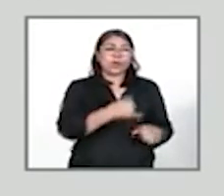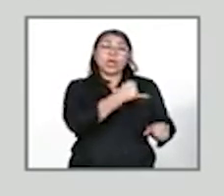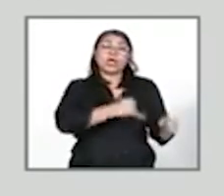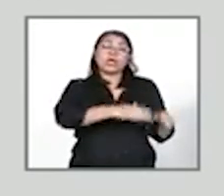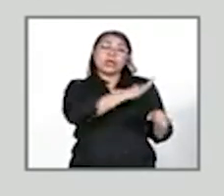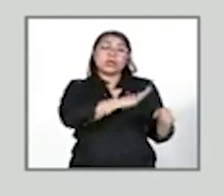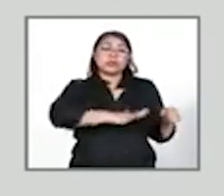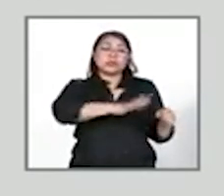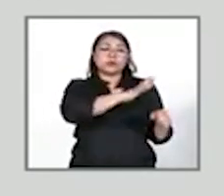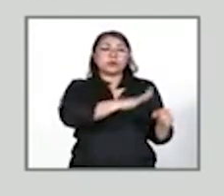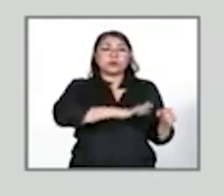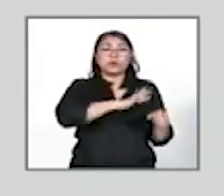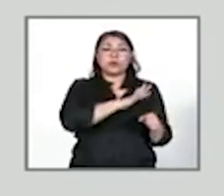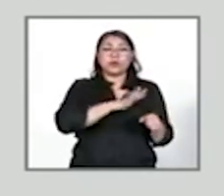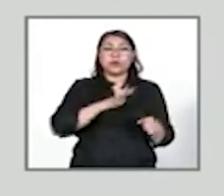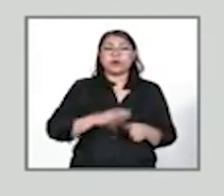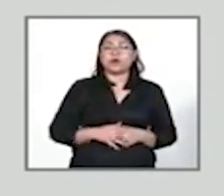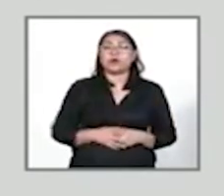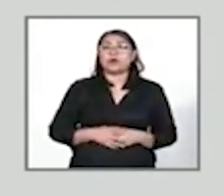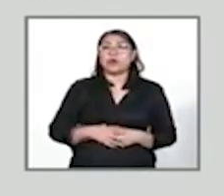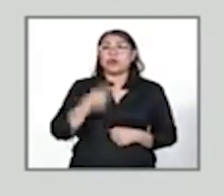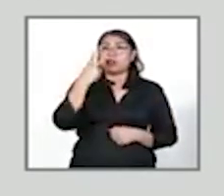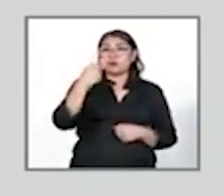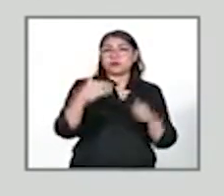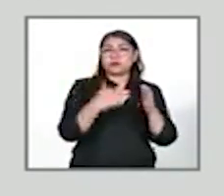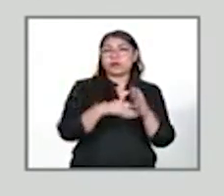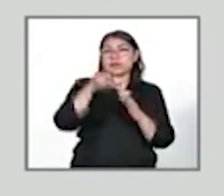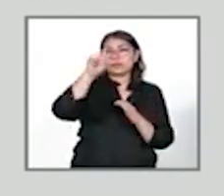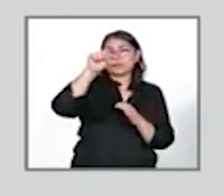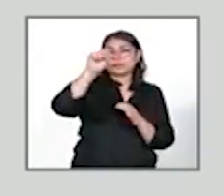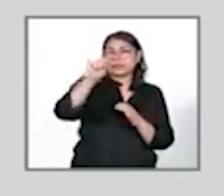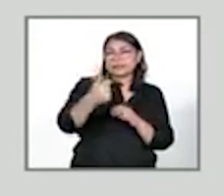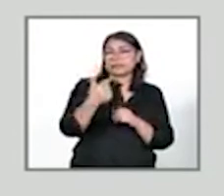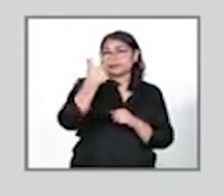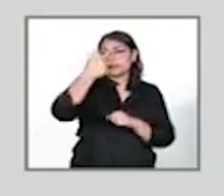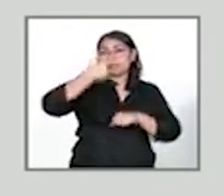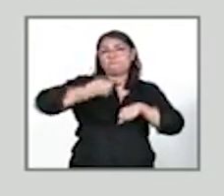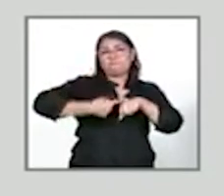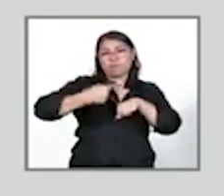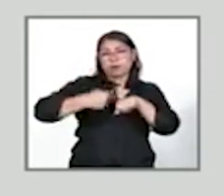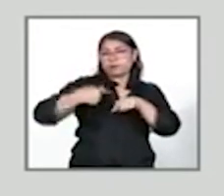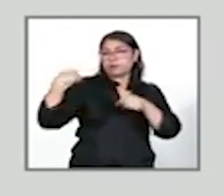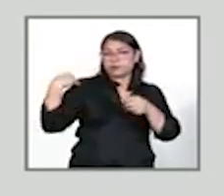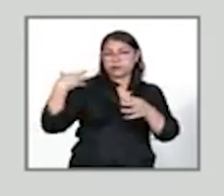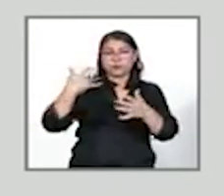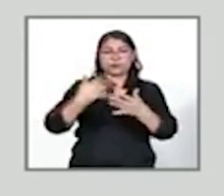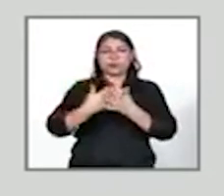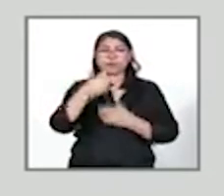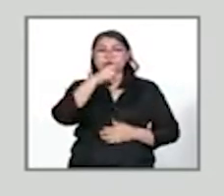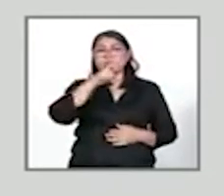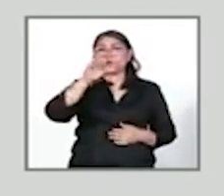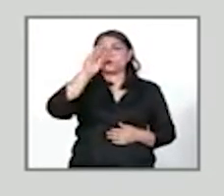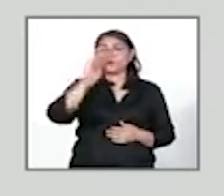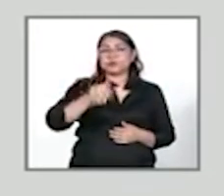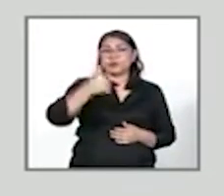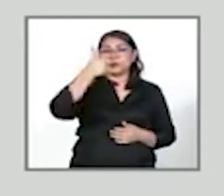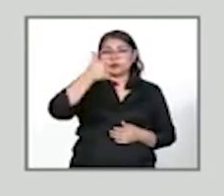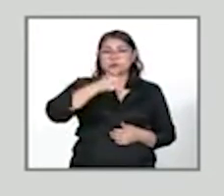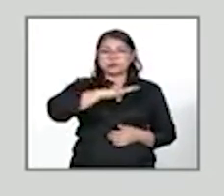2, Istmo, tenemos 2.067 casos confirmados con